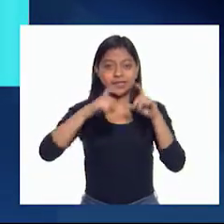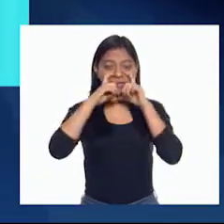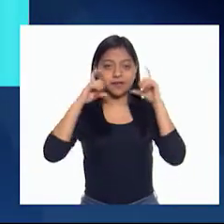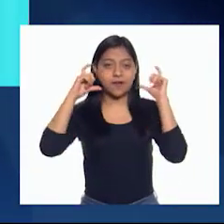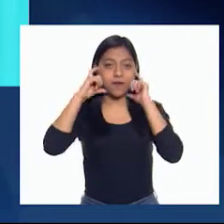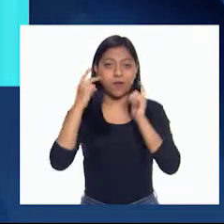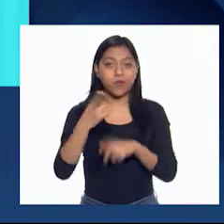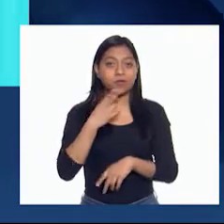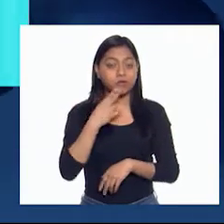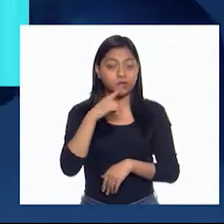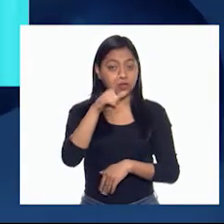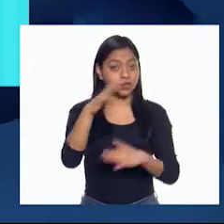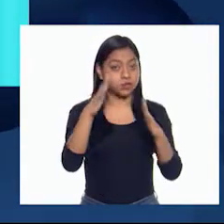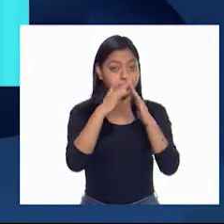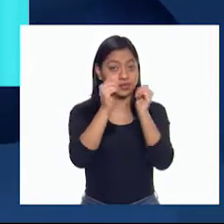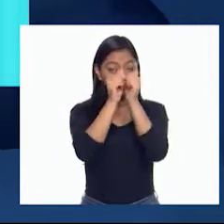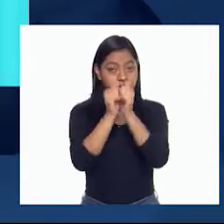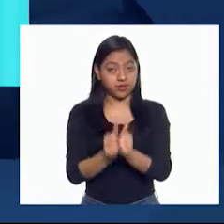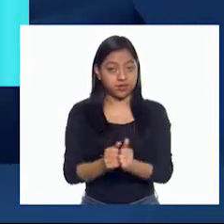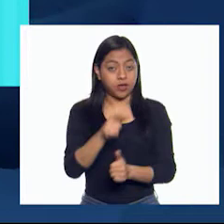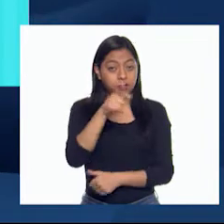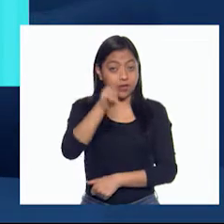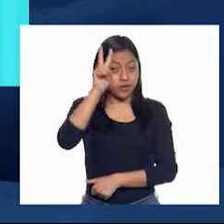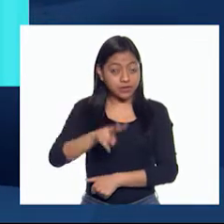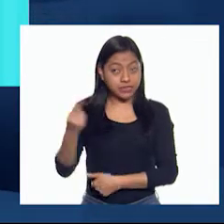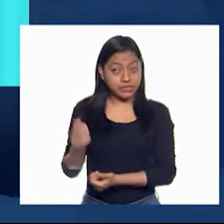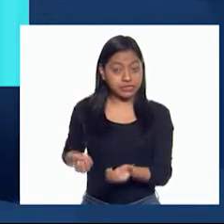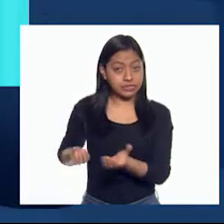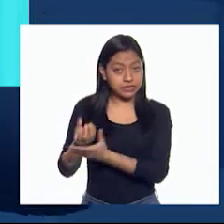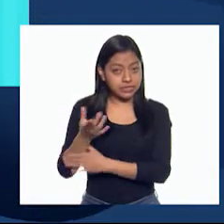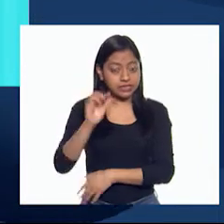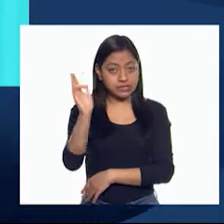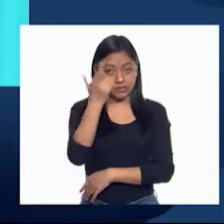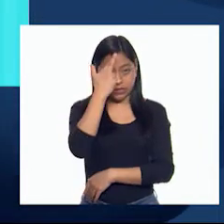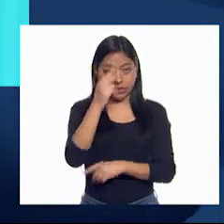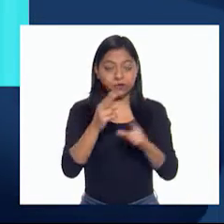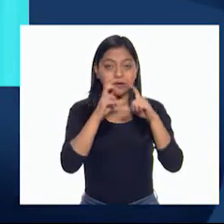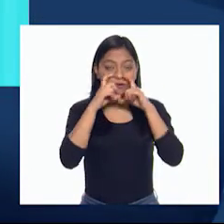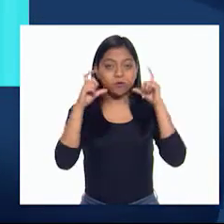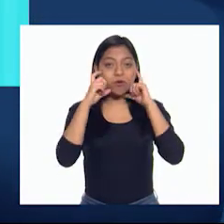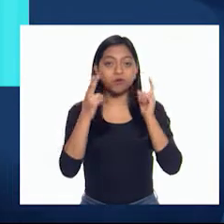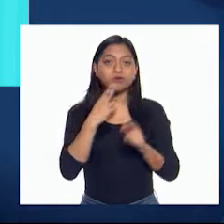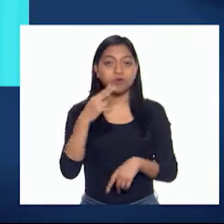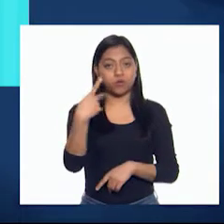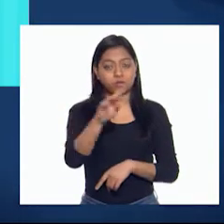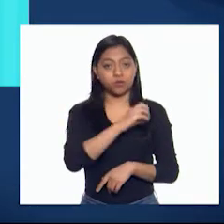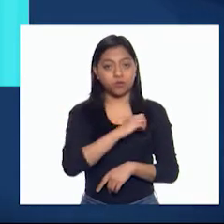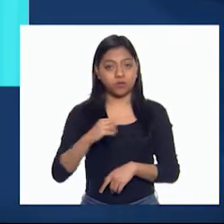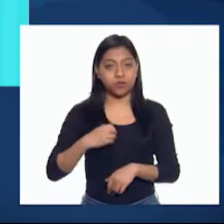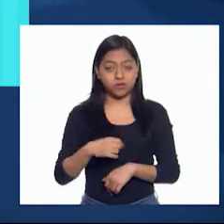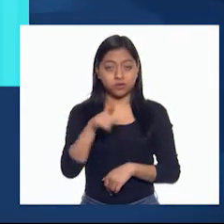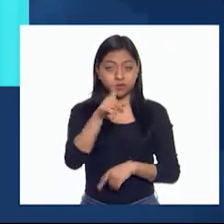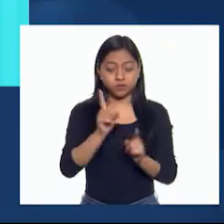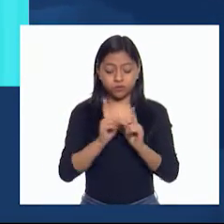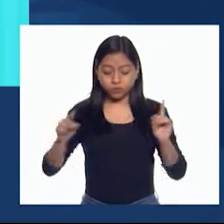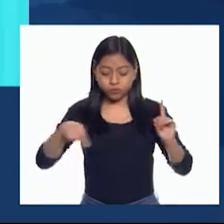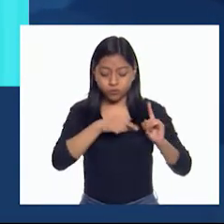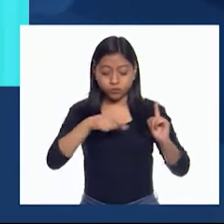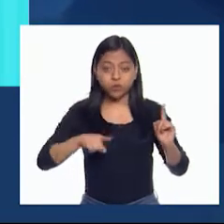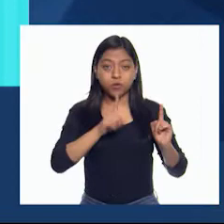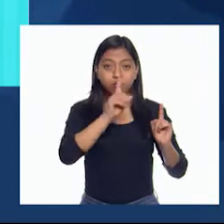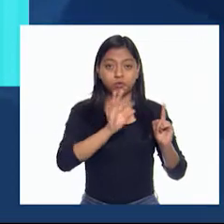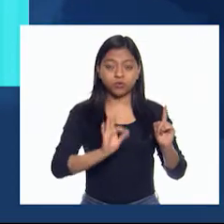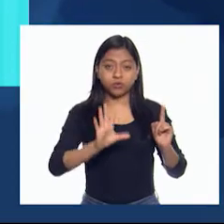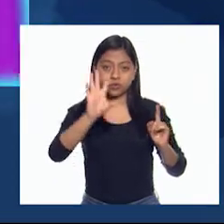Utiliza cubrebocas, no salgas de casa. Si tienes que hacerlo, recuerda que es obligatorio utilizarlo. Mantén una distancia mínima de